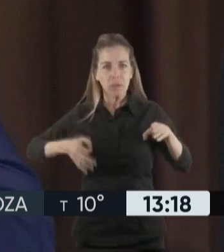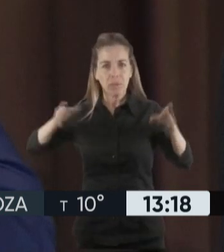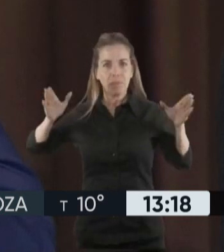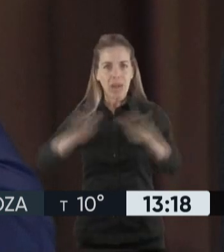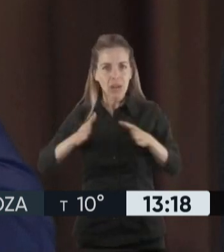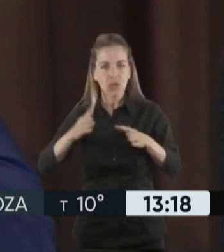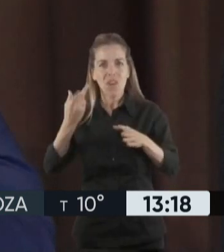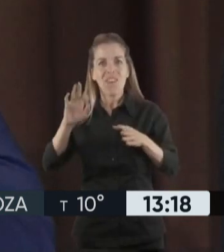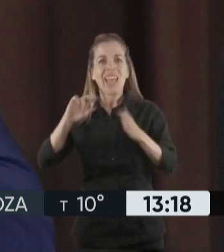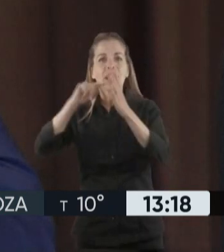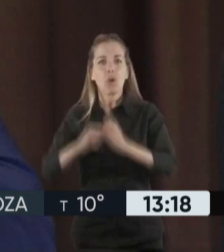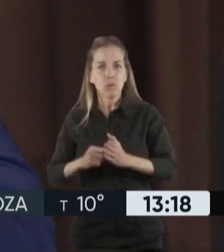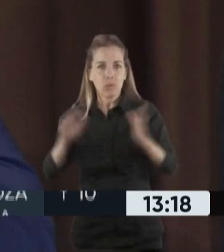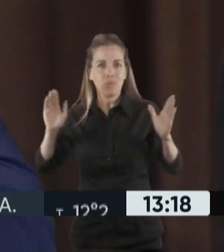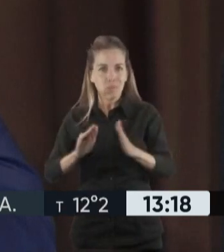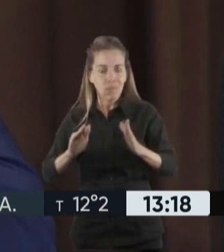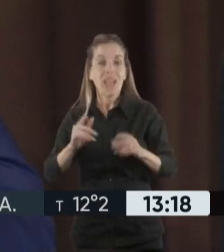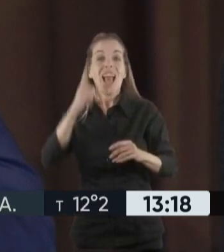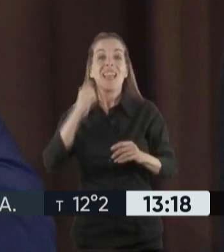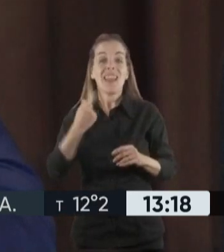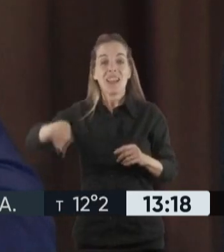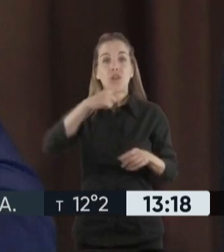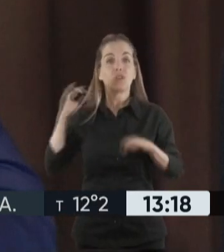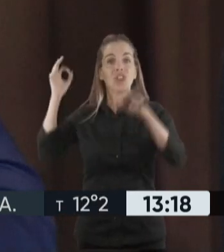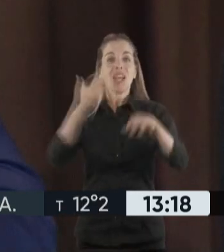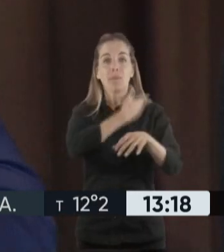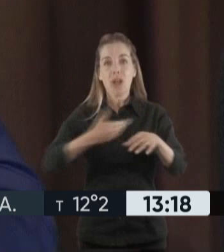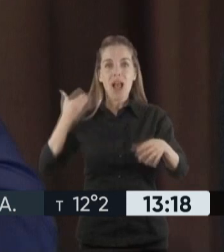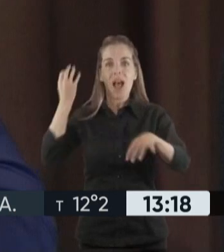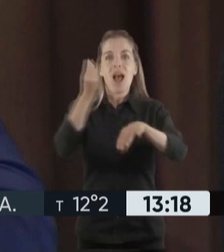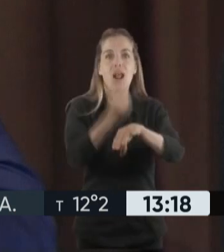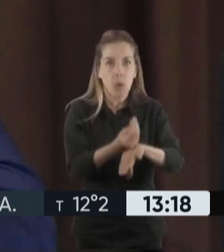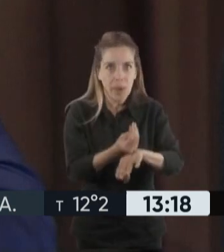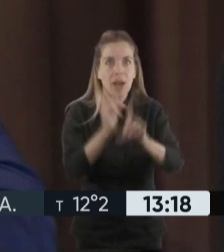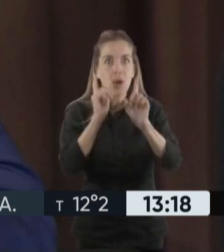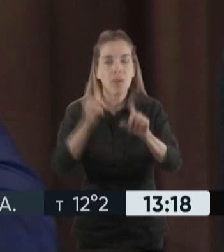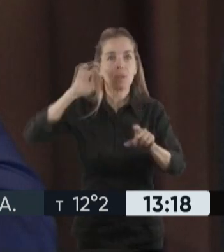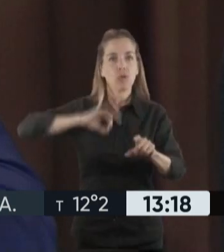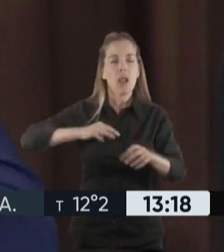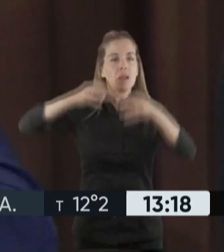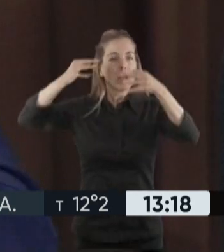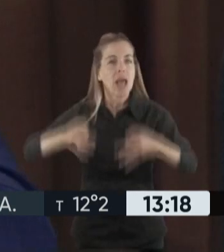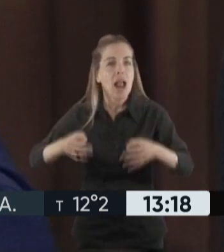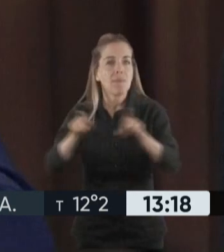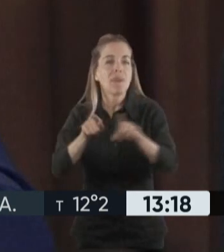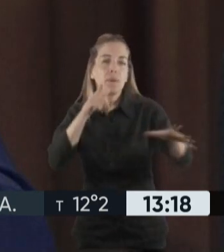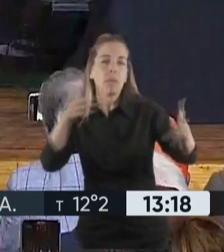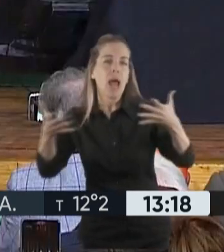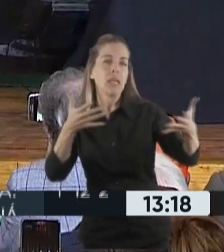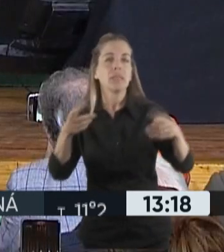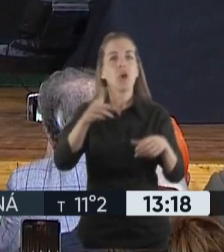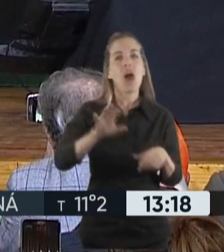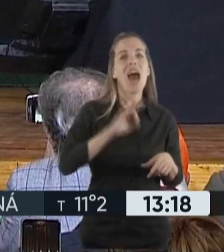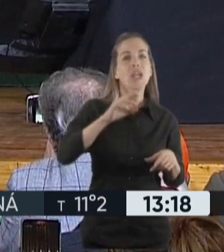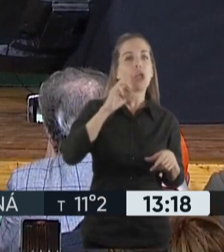puntos. El día que nosotros llegamos, el salario real era igual al del 2003. Eso es para que entendamos